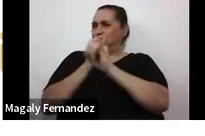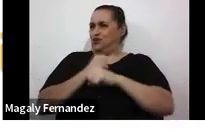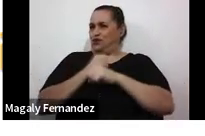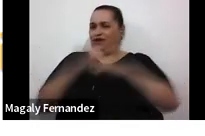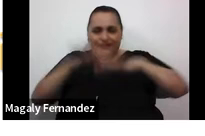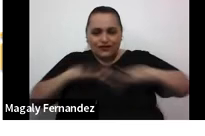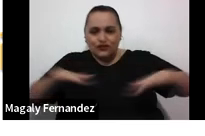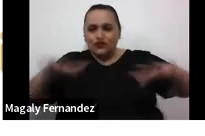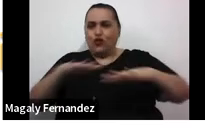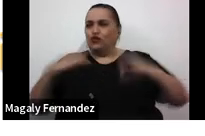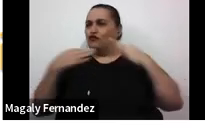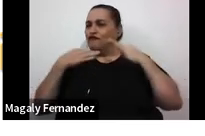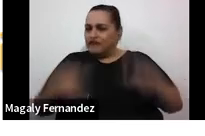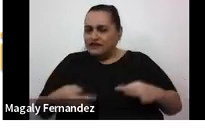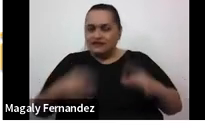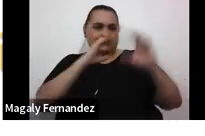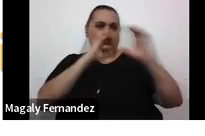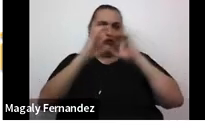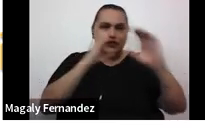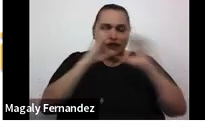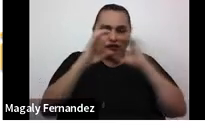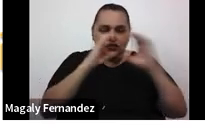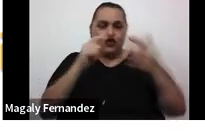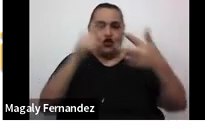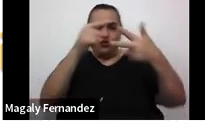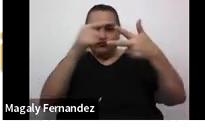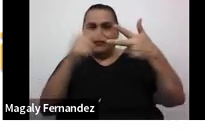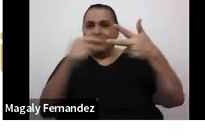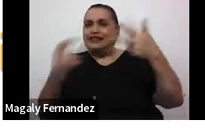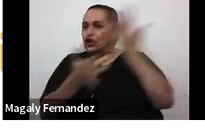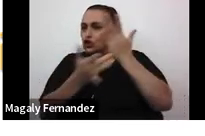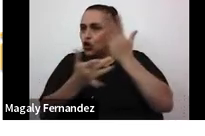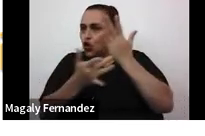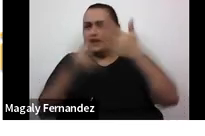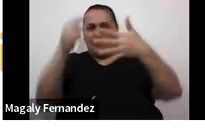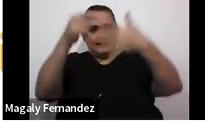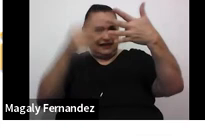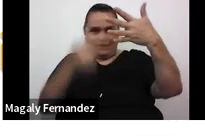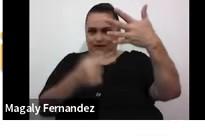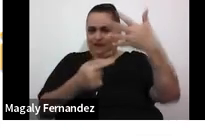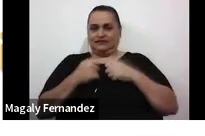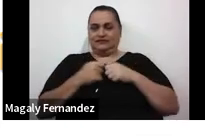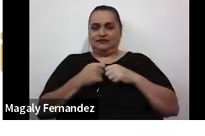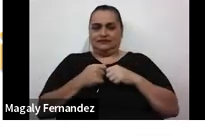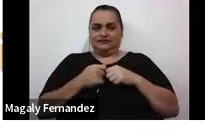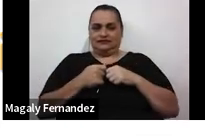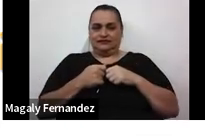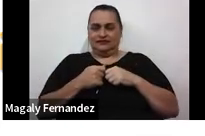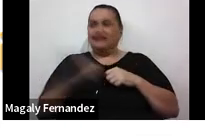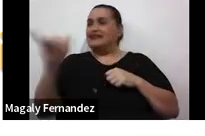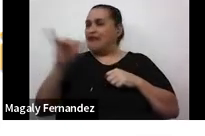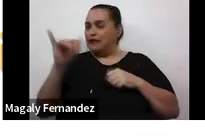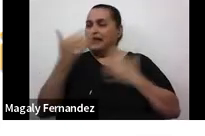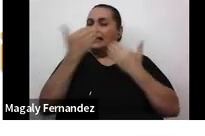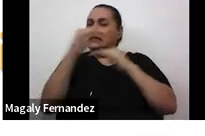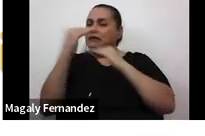físicas de la comunicación tecnológicas etcétera Y por supuesto sobre la